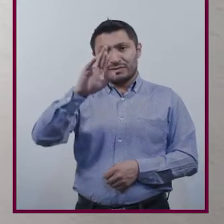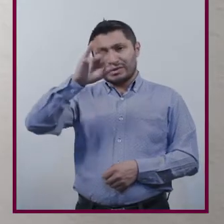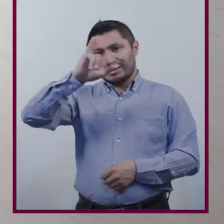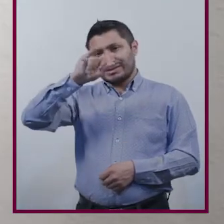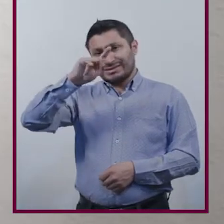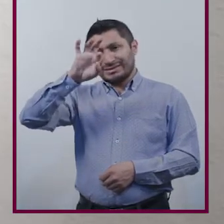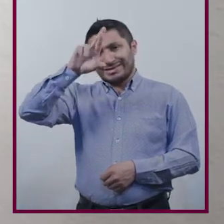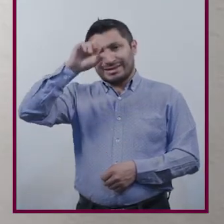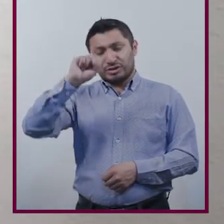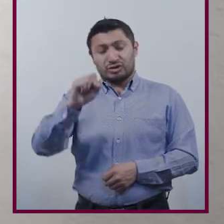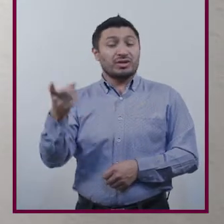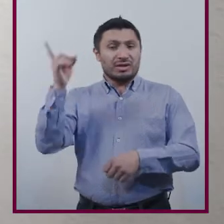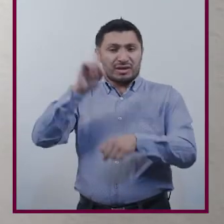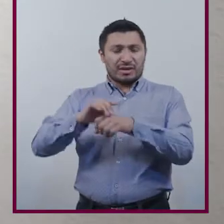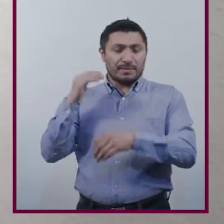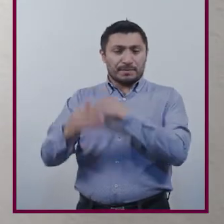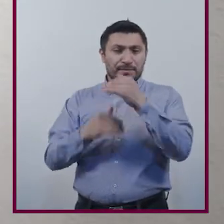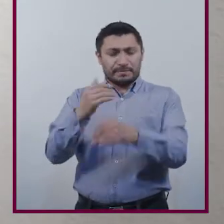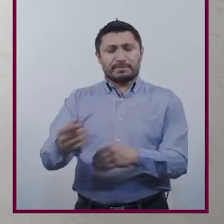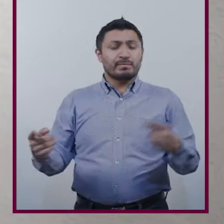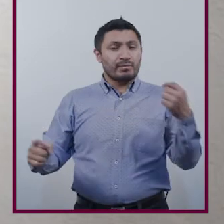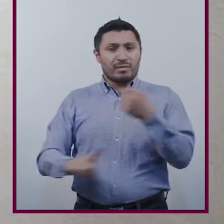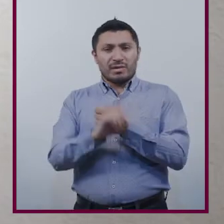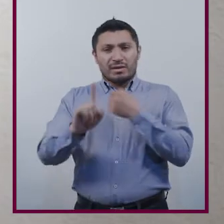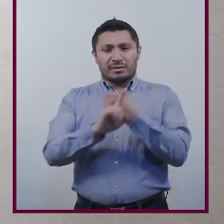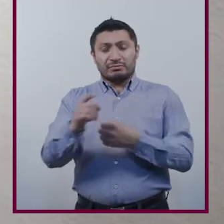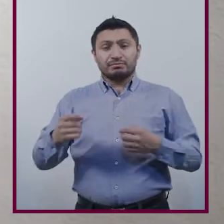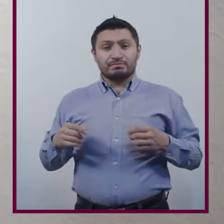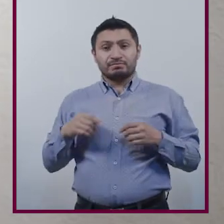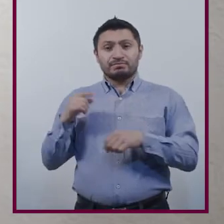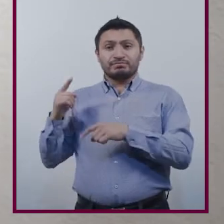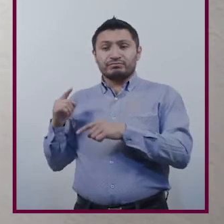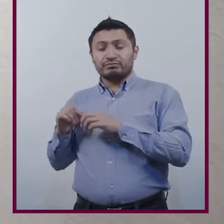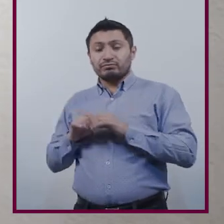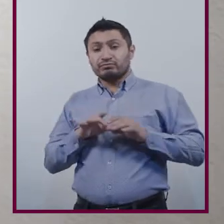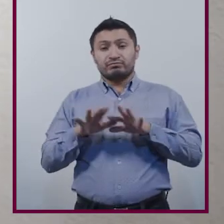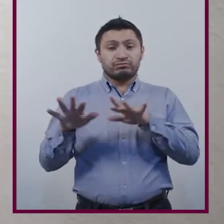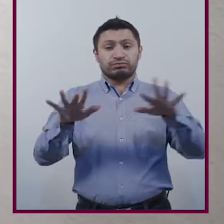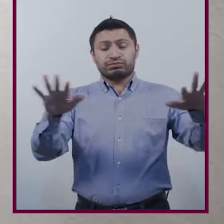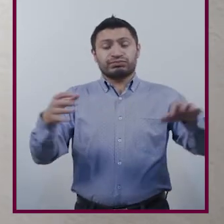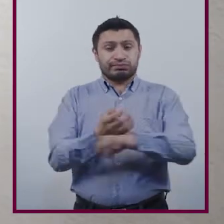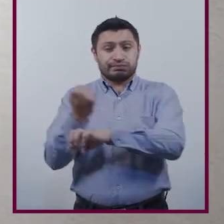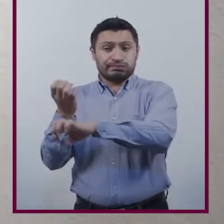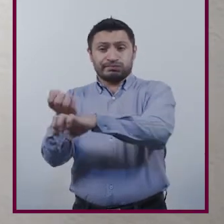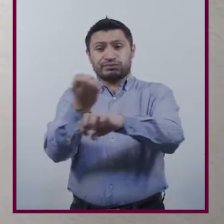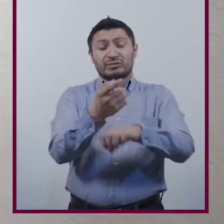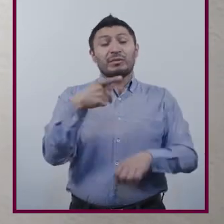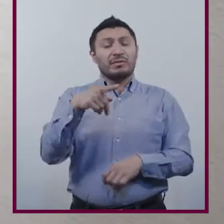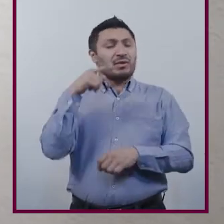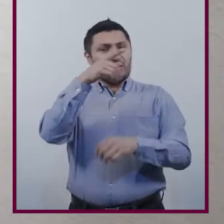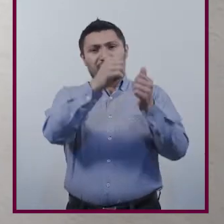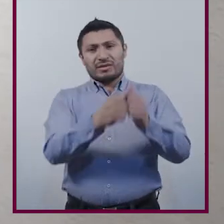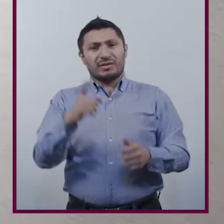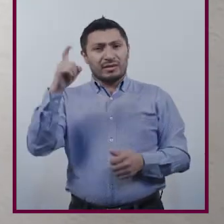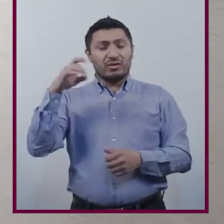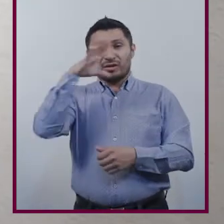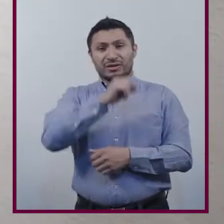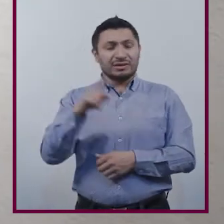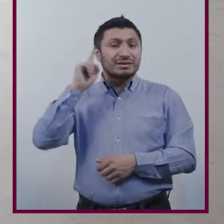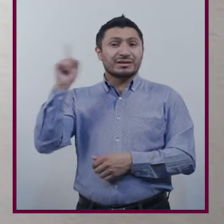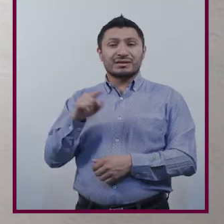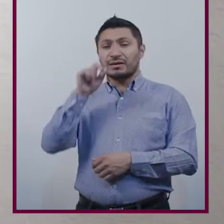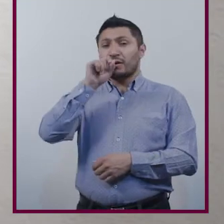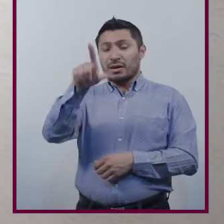Con el paso de los días, el conflicto se extendió por varios estados, pero se acentuó en Aguascalientes, Zacatecas,